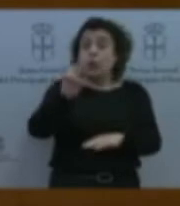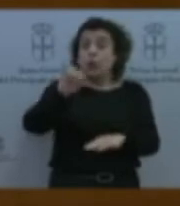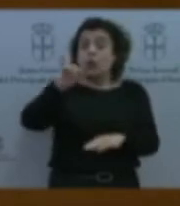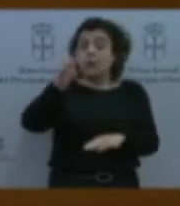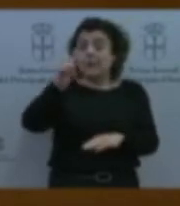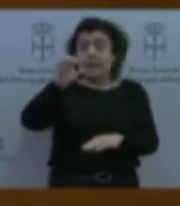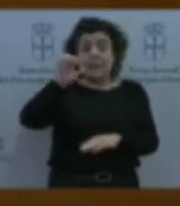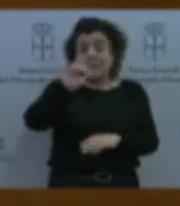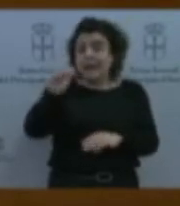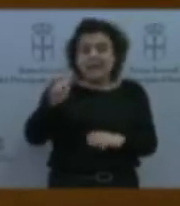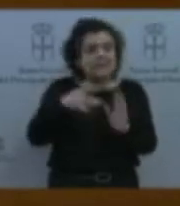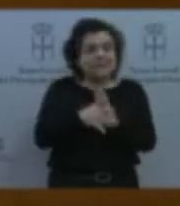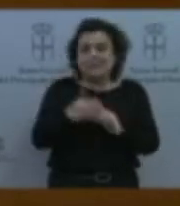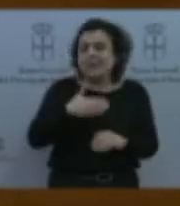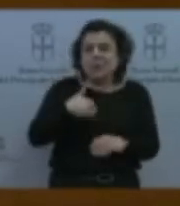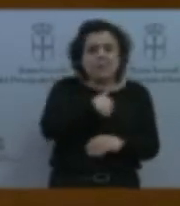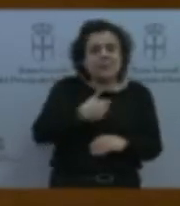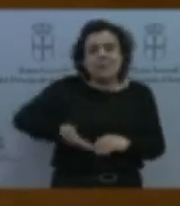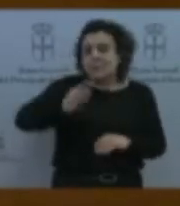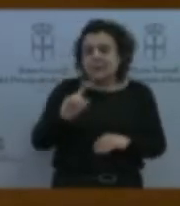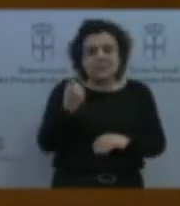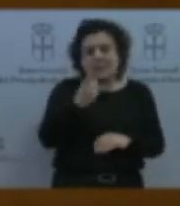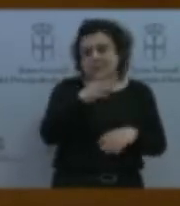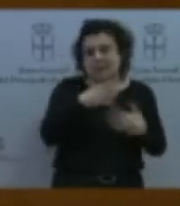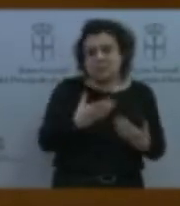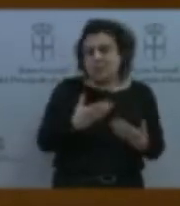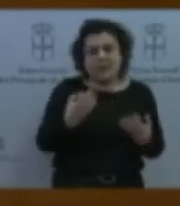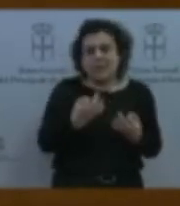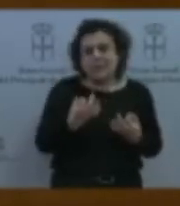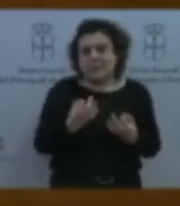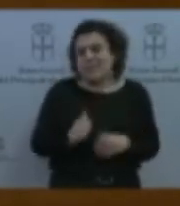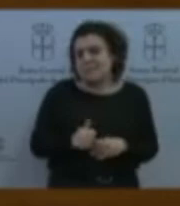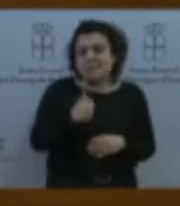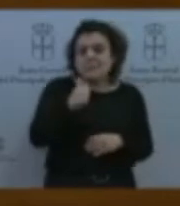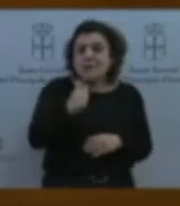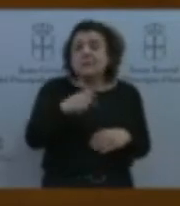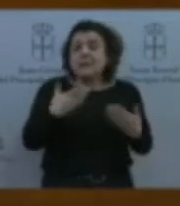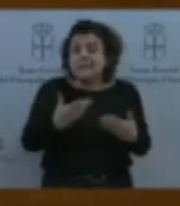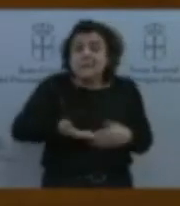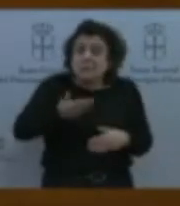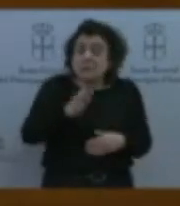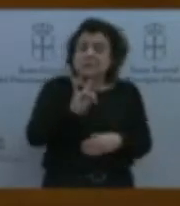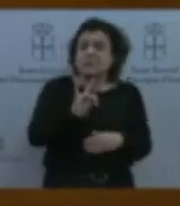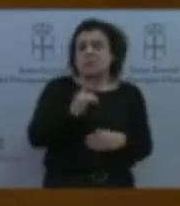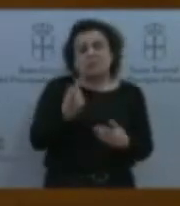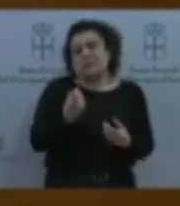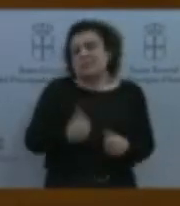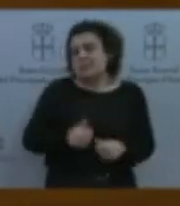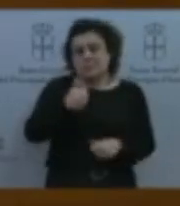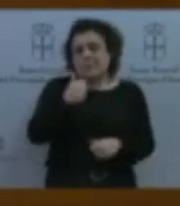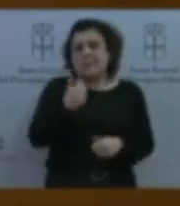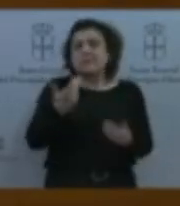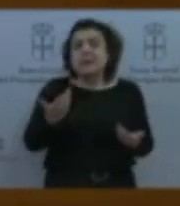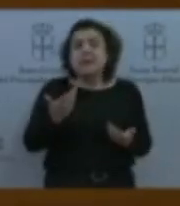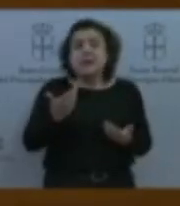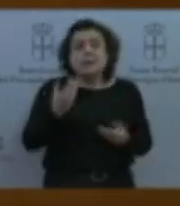está jugando, que es importante, pero tendría la posibilidad de poder estar jugándolo. Para él no es muy importante que ese proyecto de ley se presentara,